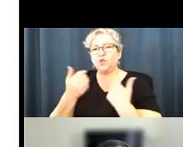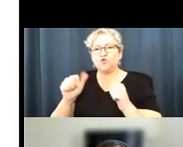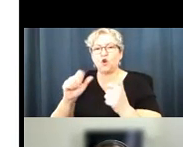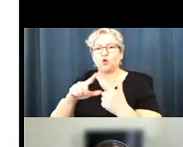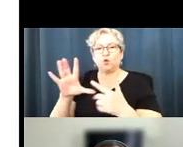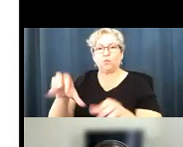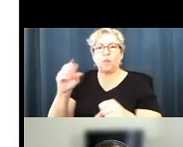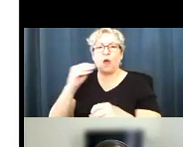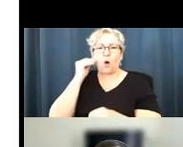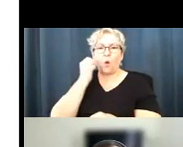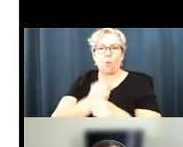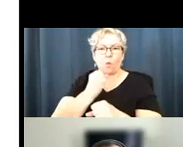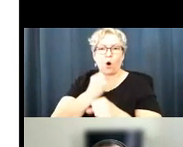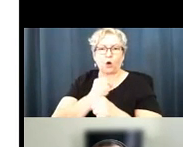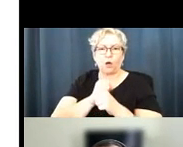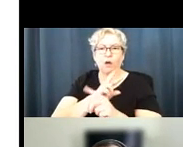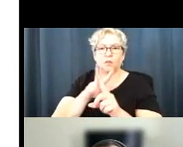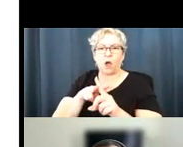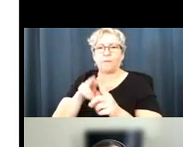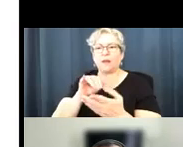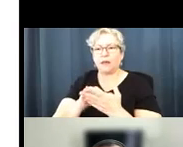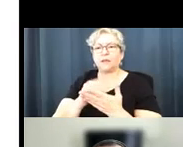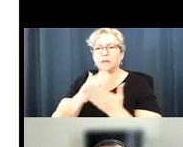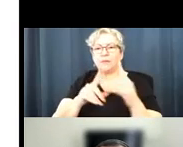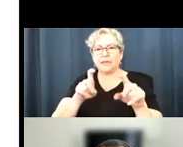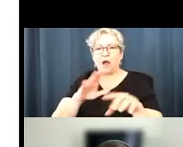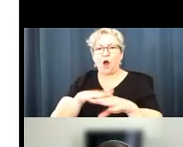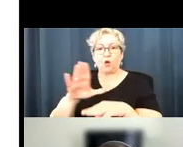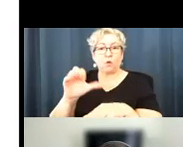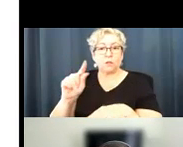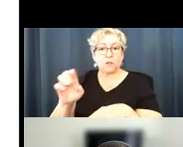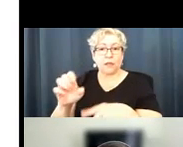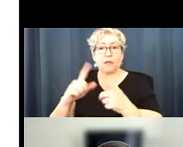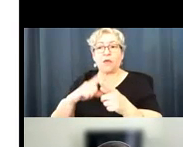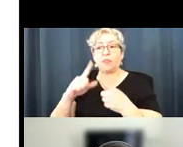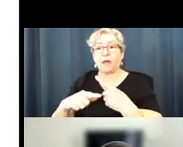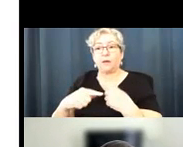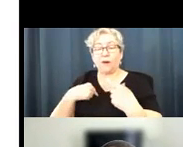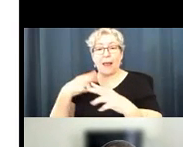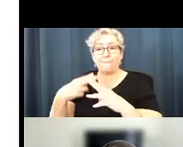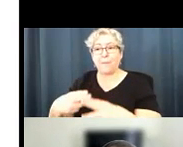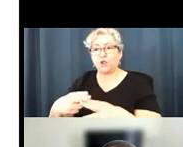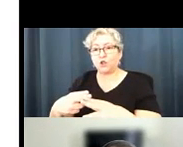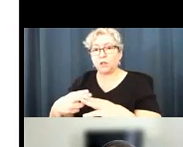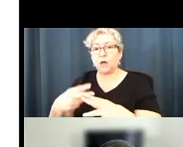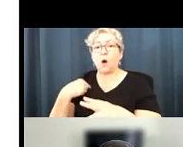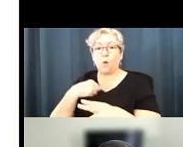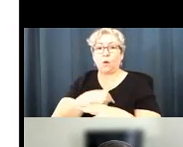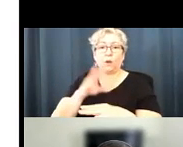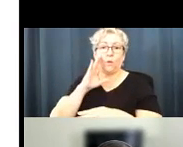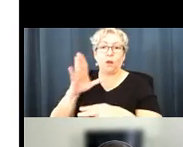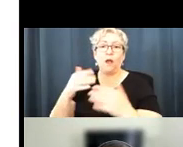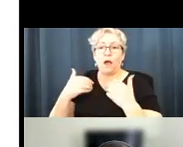entonces trate de hacer las asignaciones, que es alguno de las pruebas en su sitio, y como mencioné anteriormente,